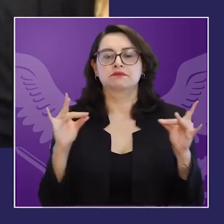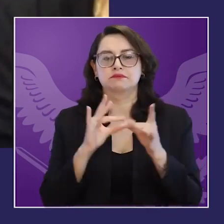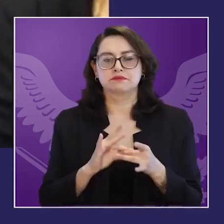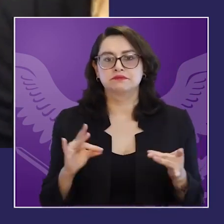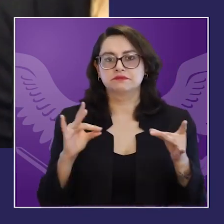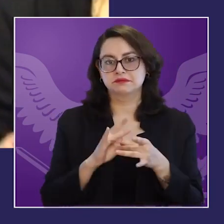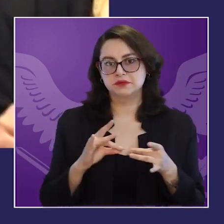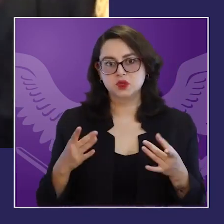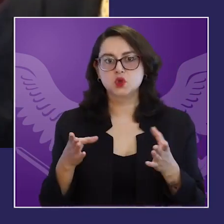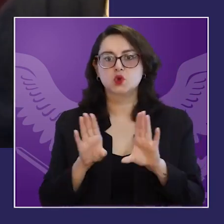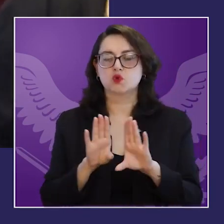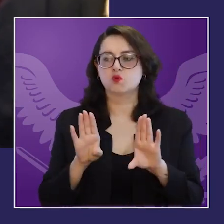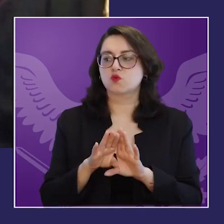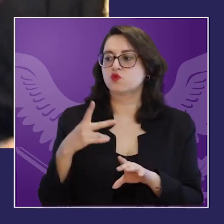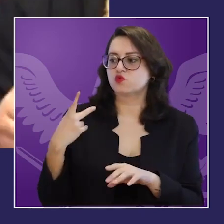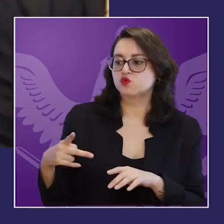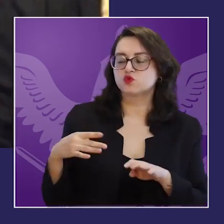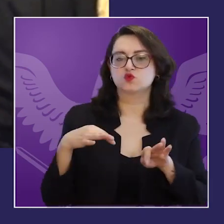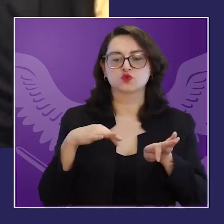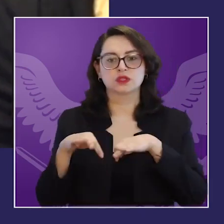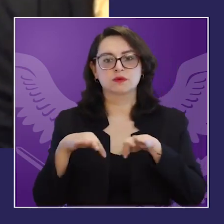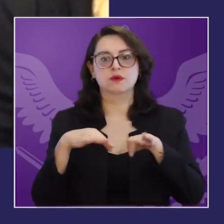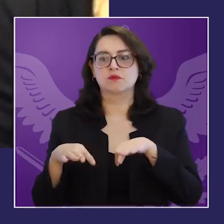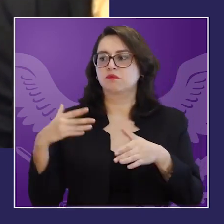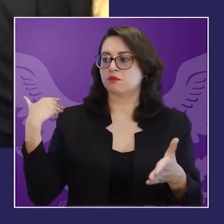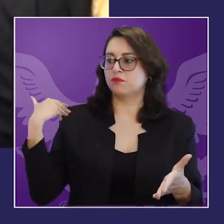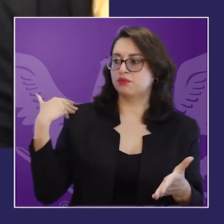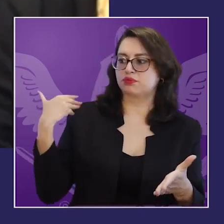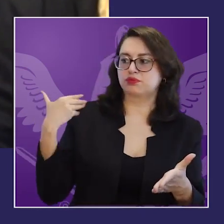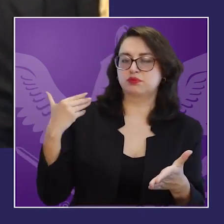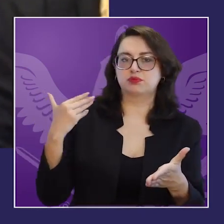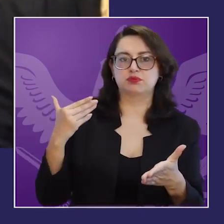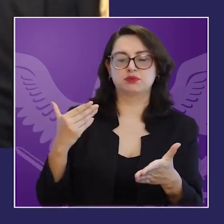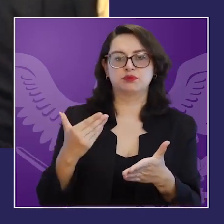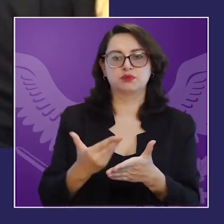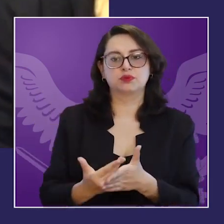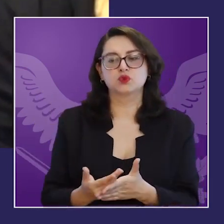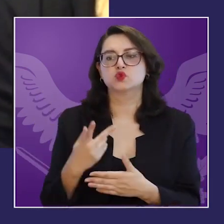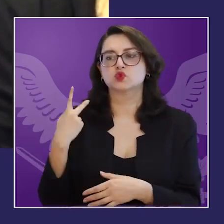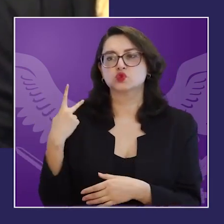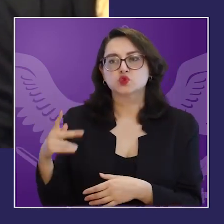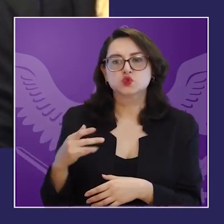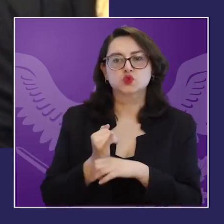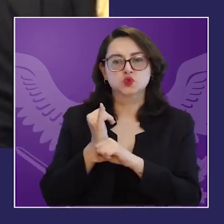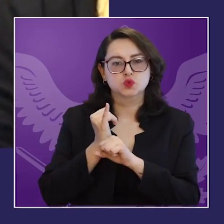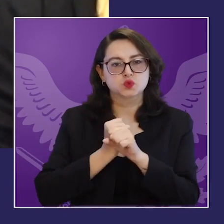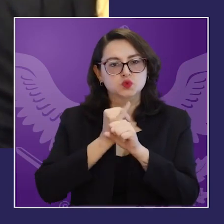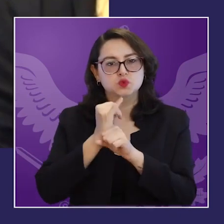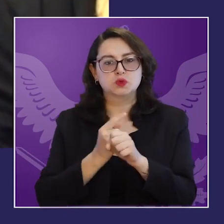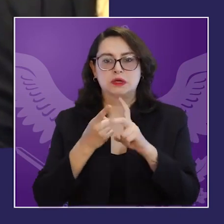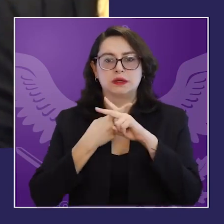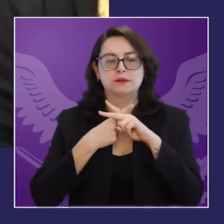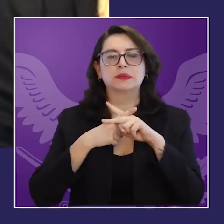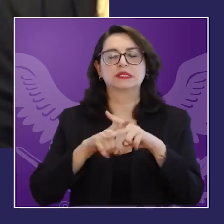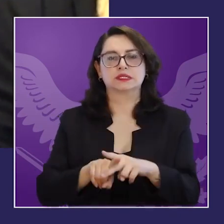desde el trabajo que ha venido haciendo él a lo largo de todos estos años, una mirada